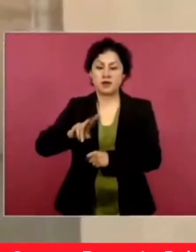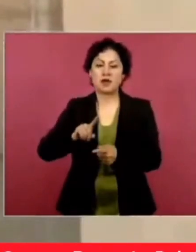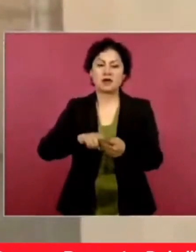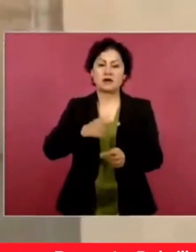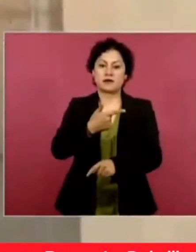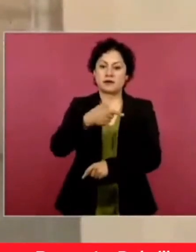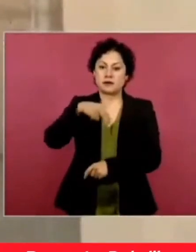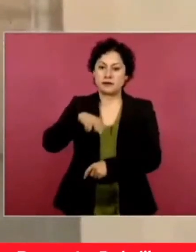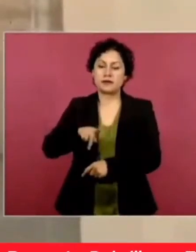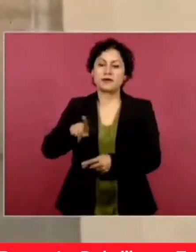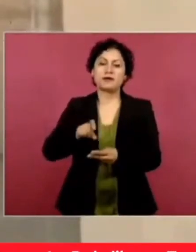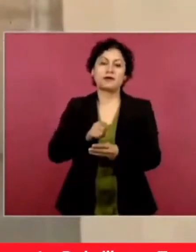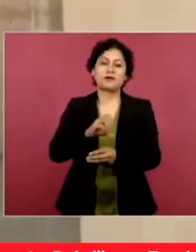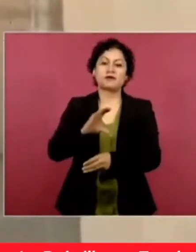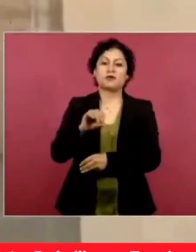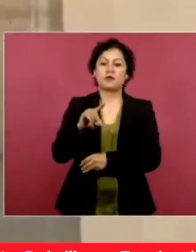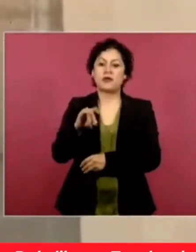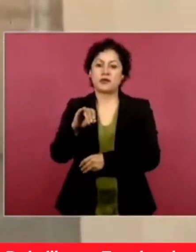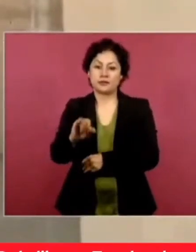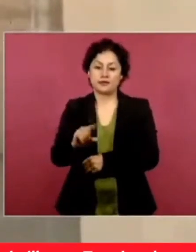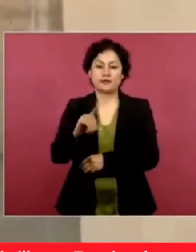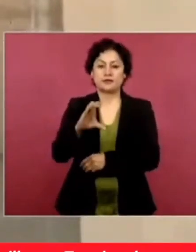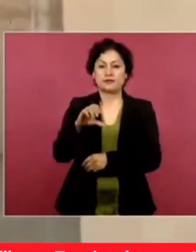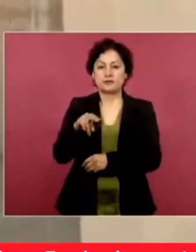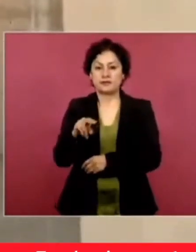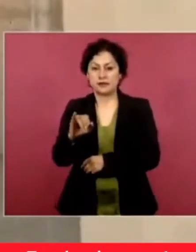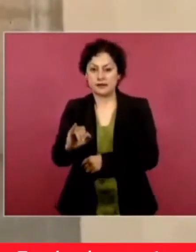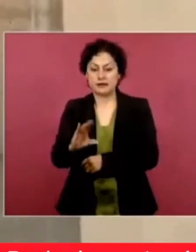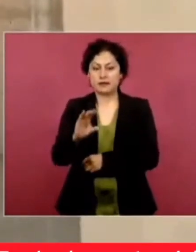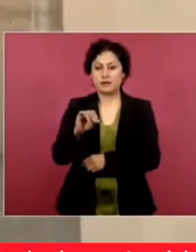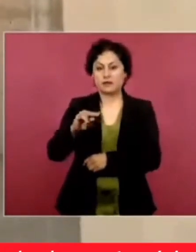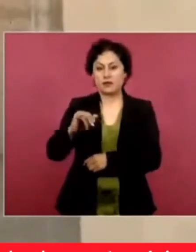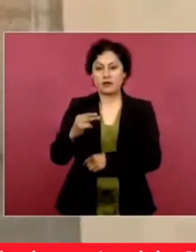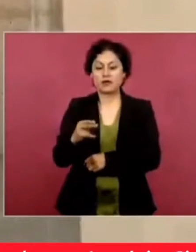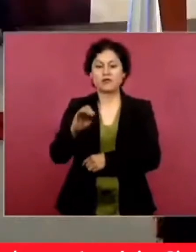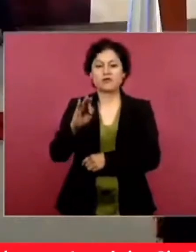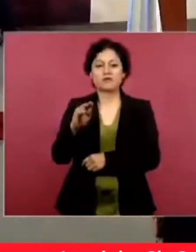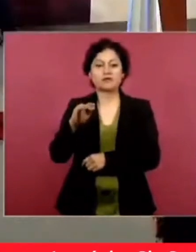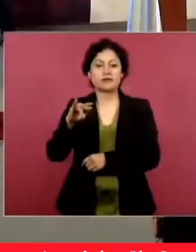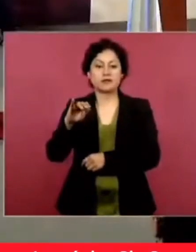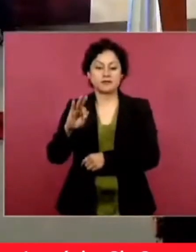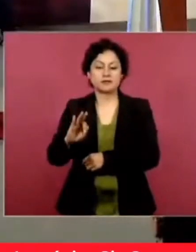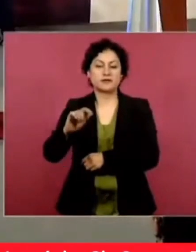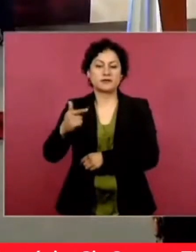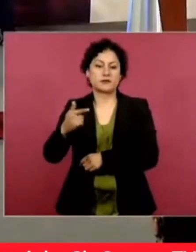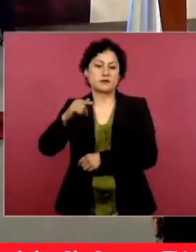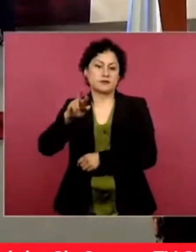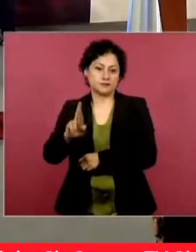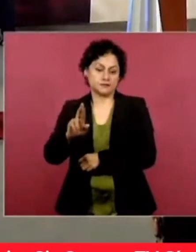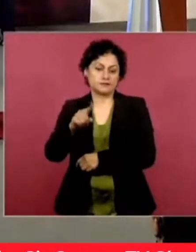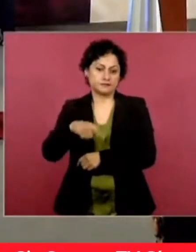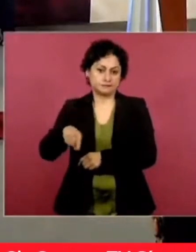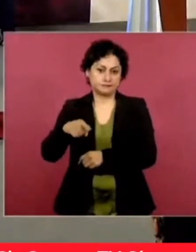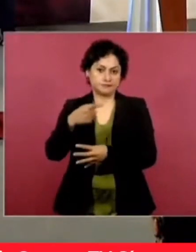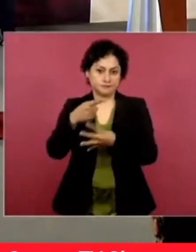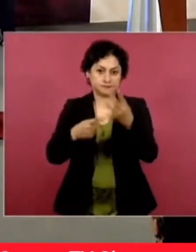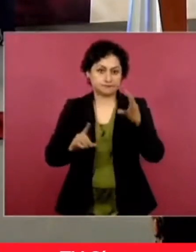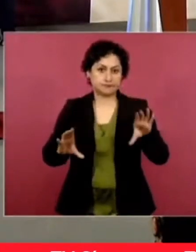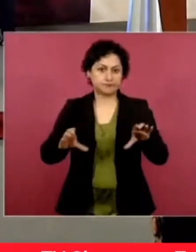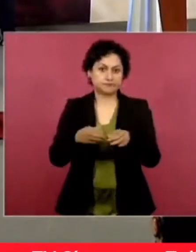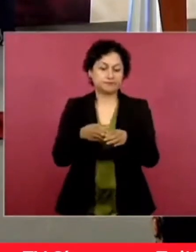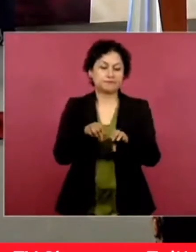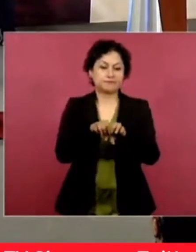de Seguridad la conadi el CNI y la conao y la fiscalía general de la república la que sigue